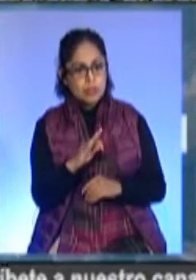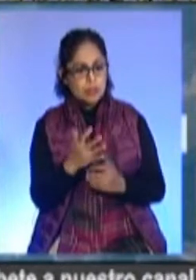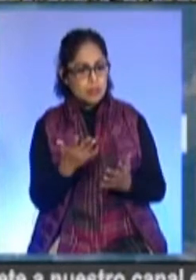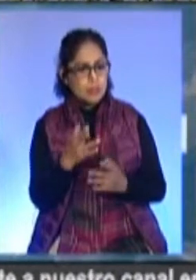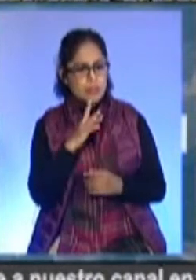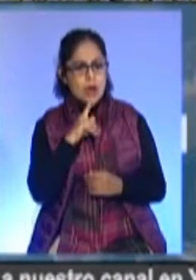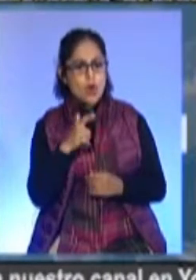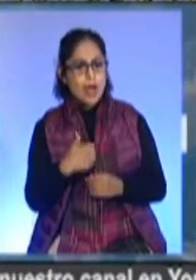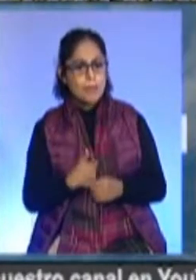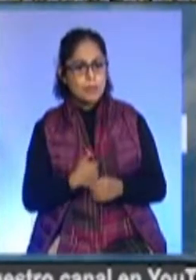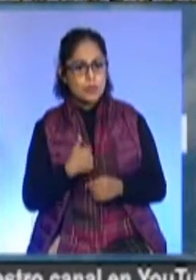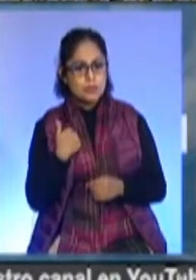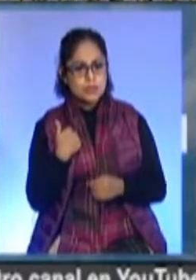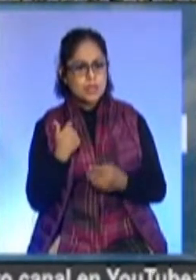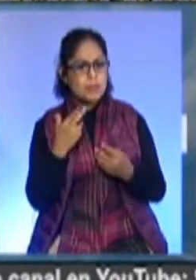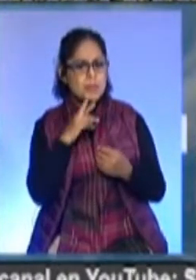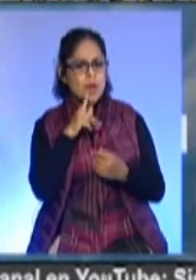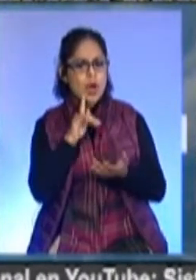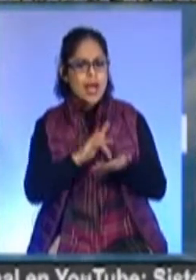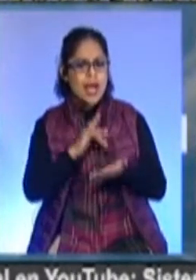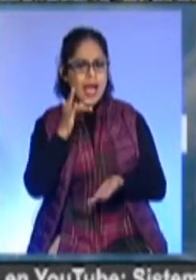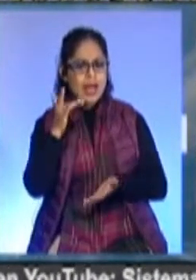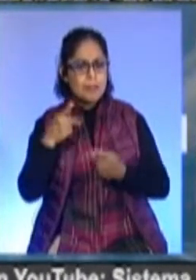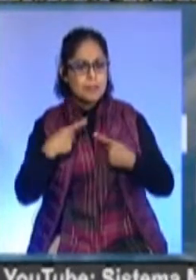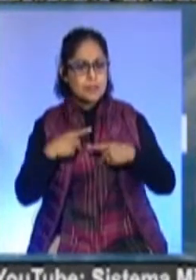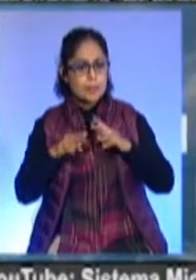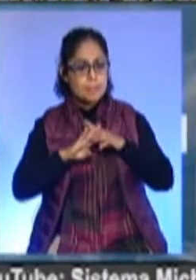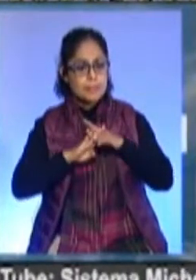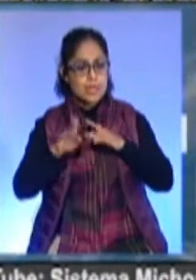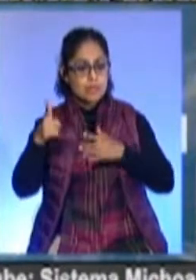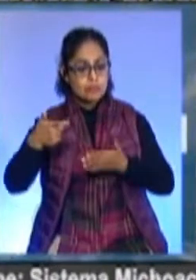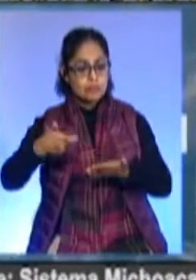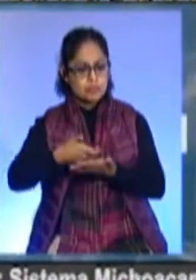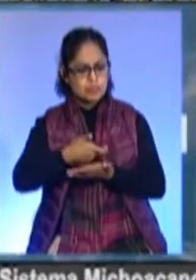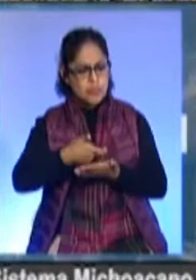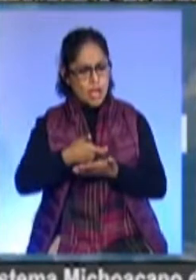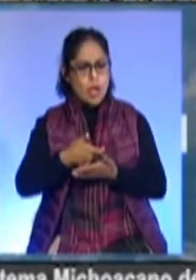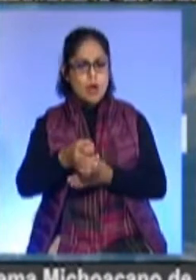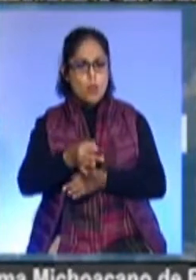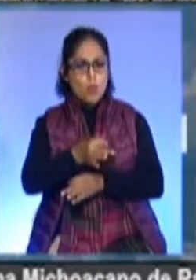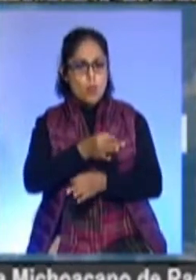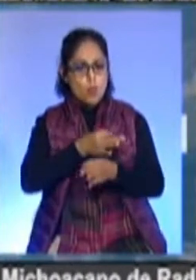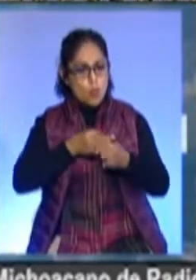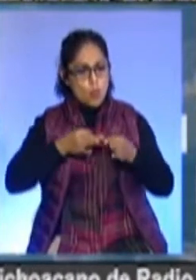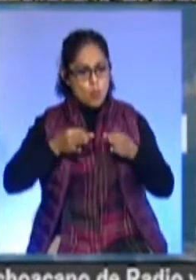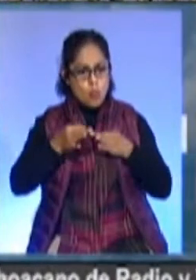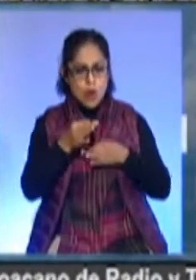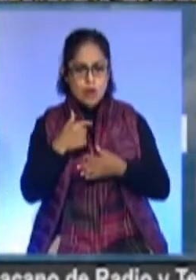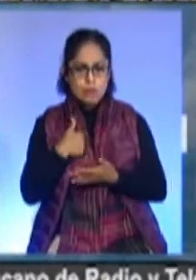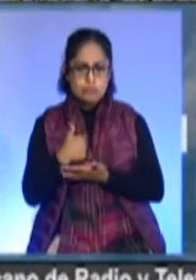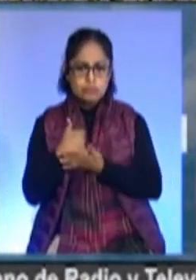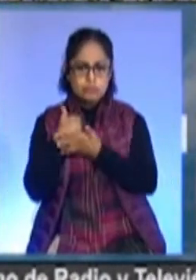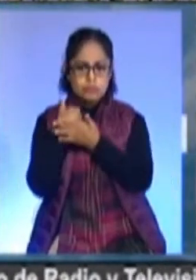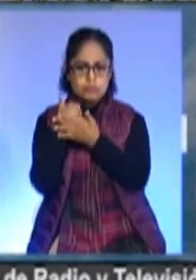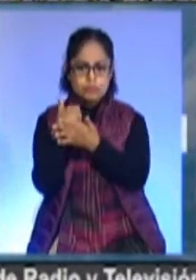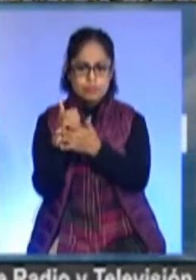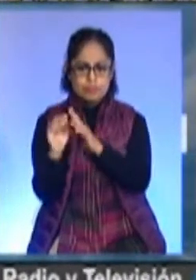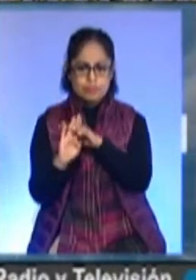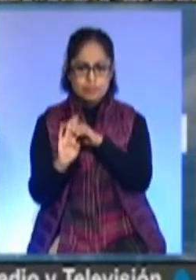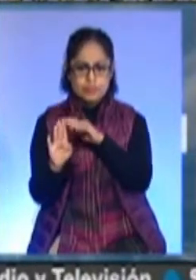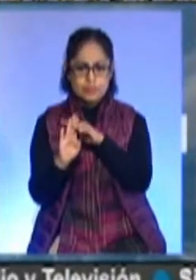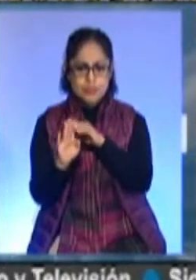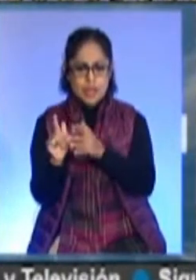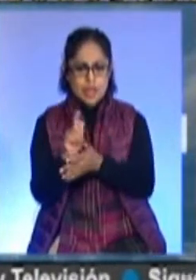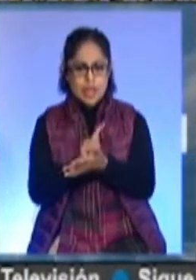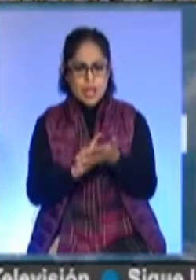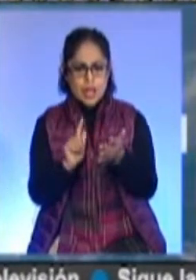aprovecharlo, hay que agradecer a los migrantes, pero hay que devolverles también esa parte con política pública migratoria muy clara, muy